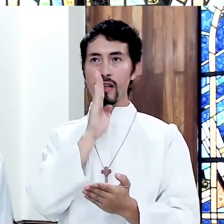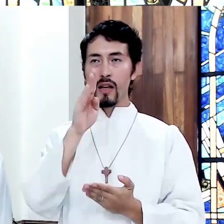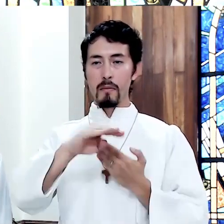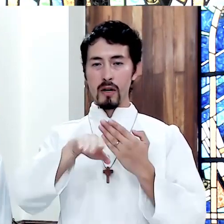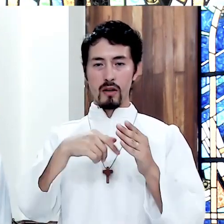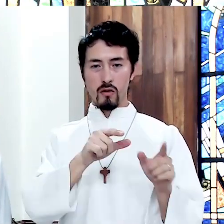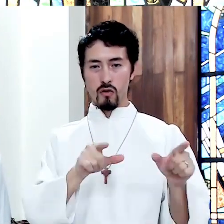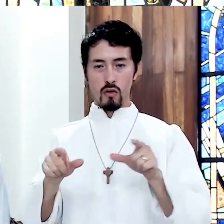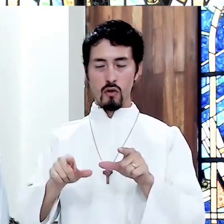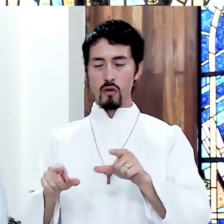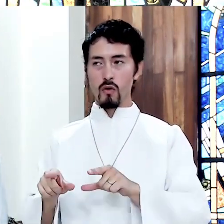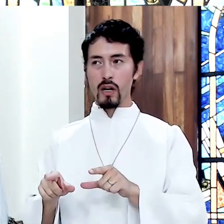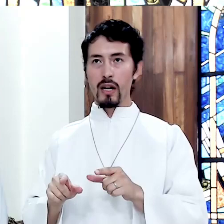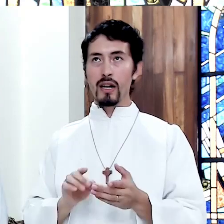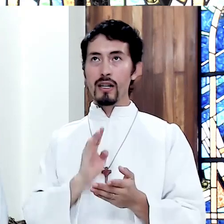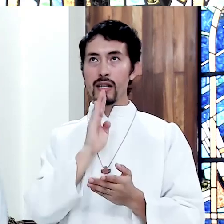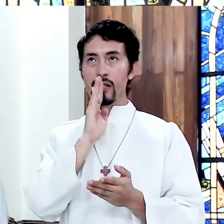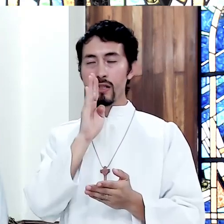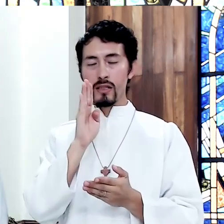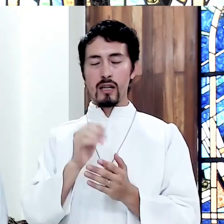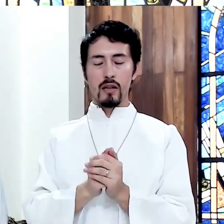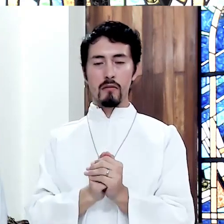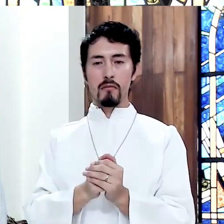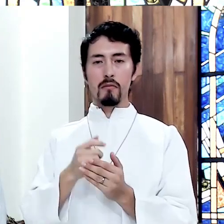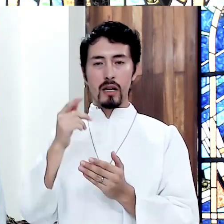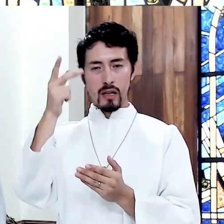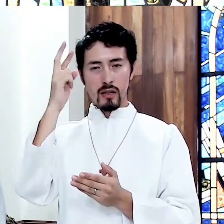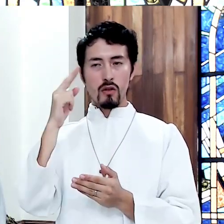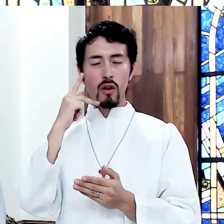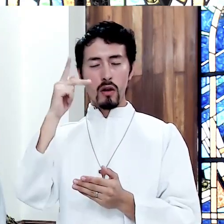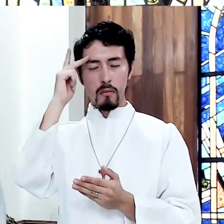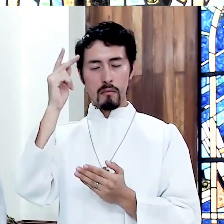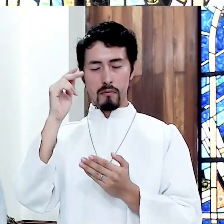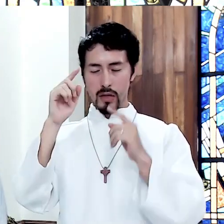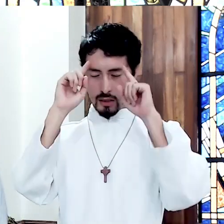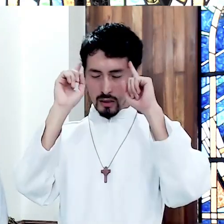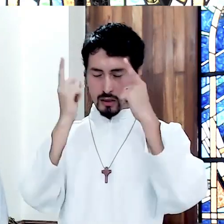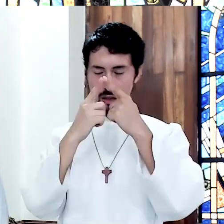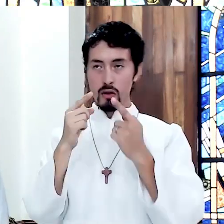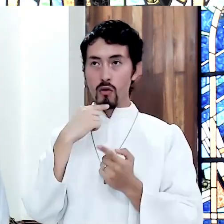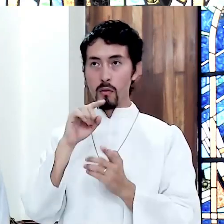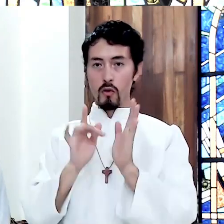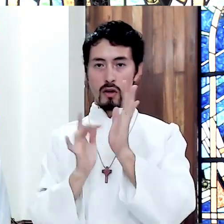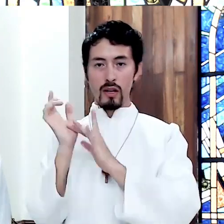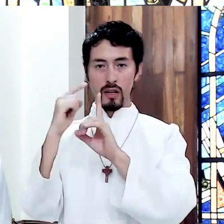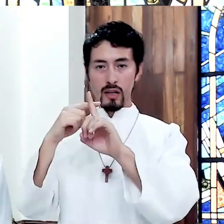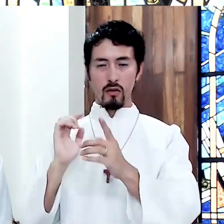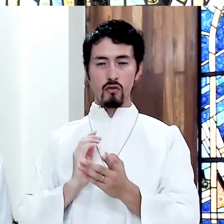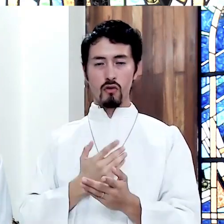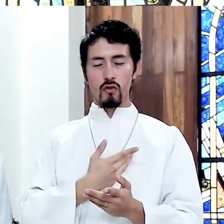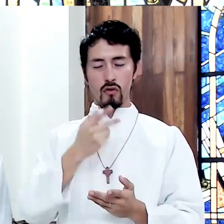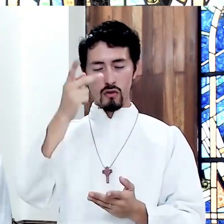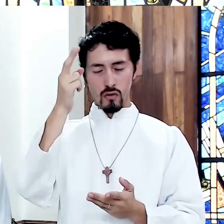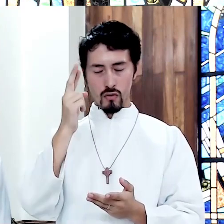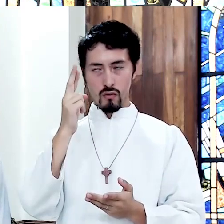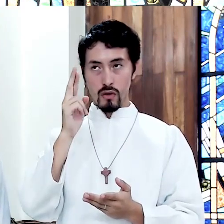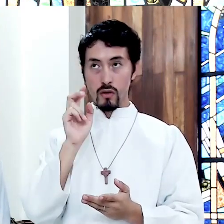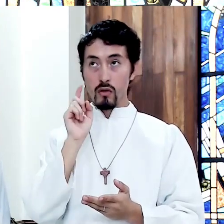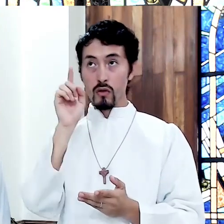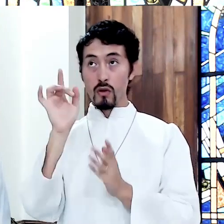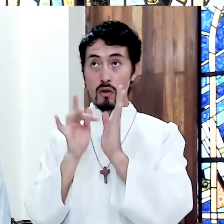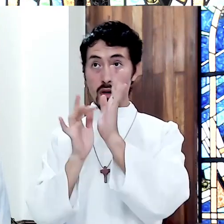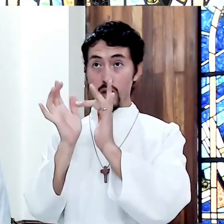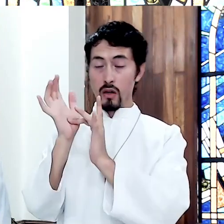Padre Santo, Dios Todopoderoso, por Cristo Señor nuestro, quien como verdadero hombre